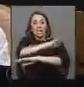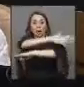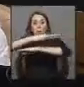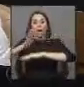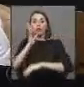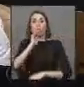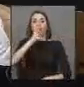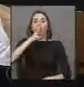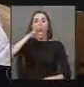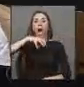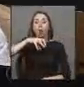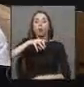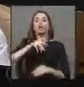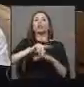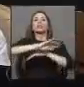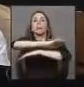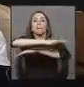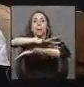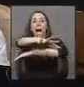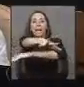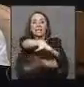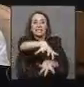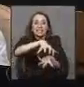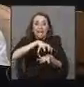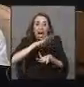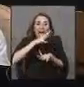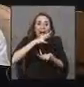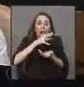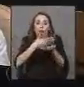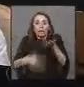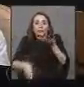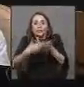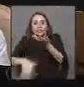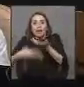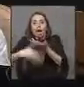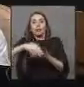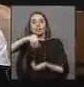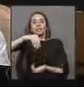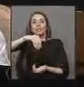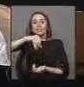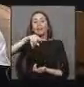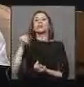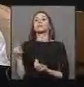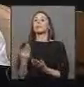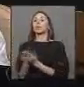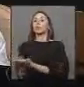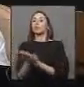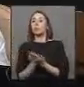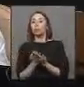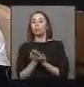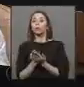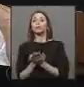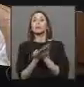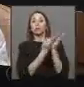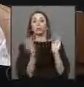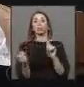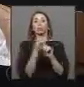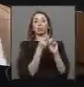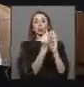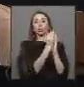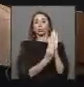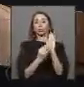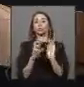Ministerio de Salud, ya lo han planteado los colegas, pero que se acoja lo que ha sido la propuesta de la bancada socialista, y